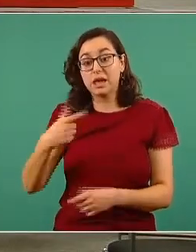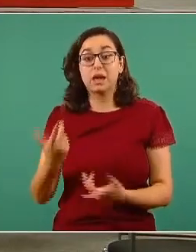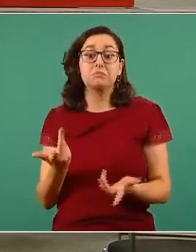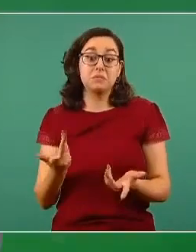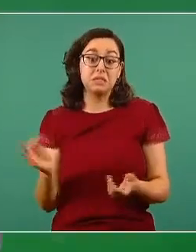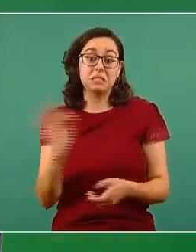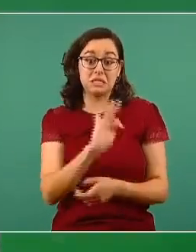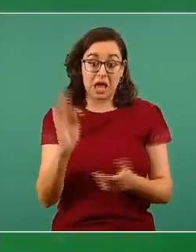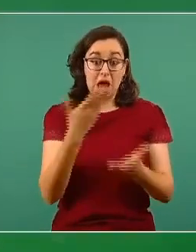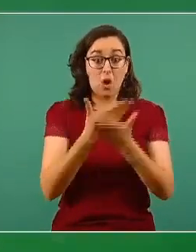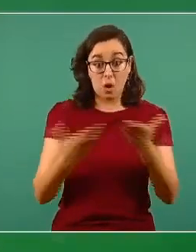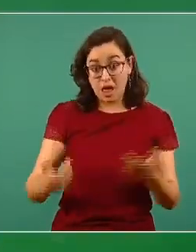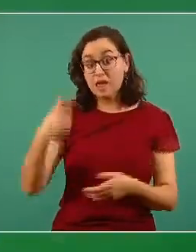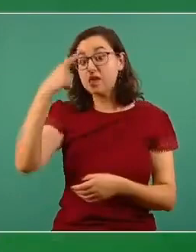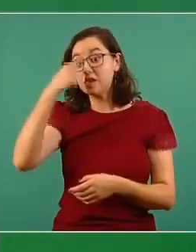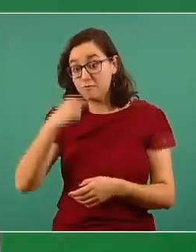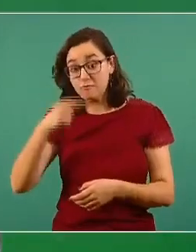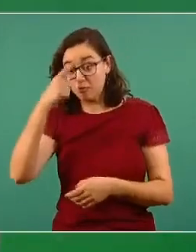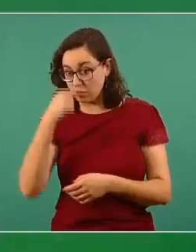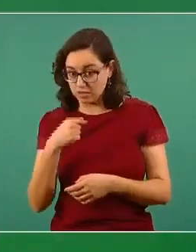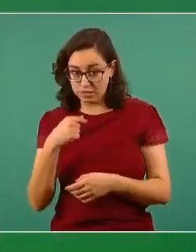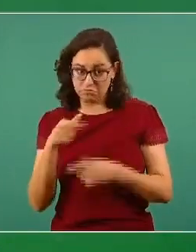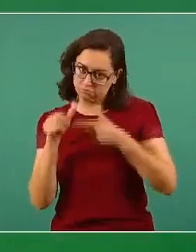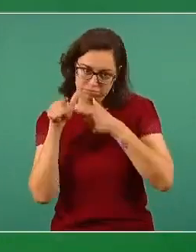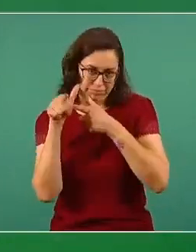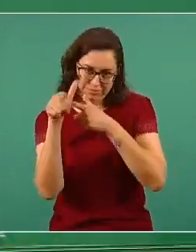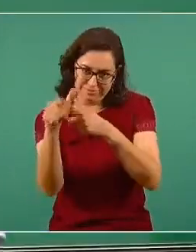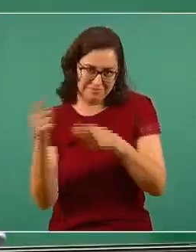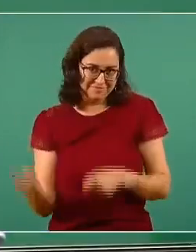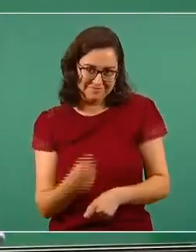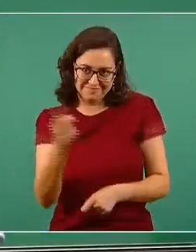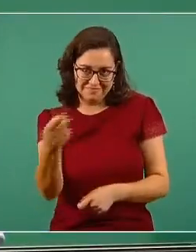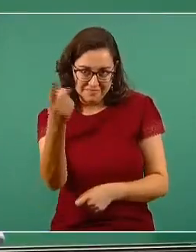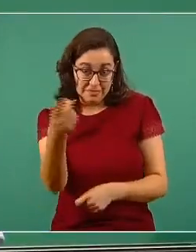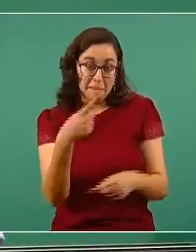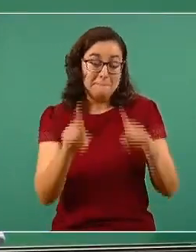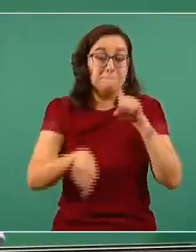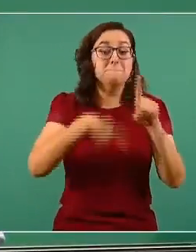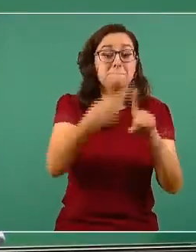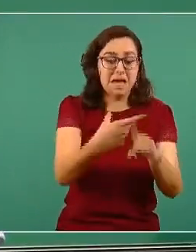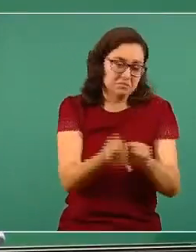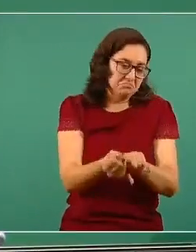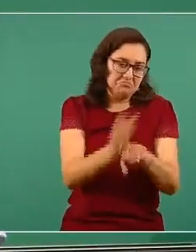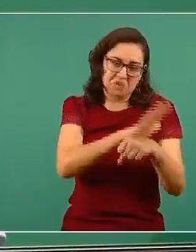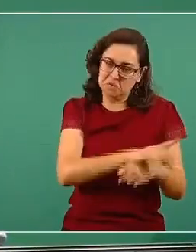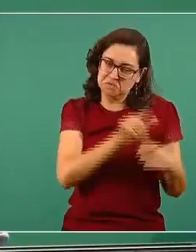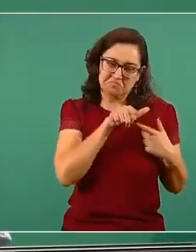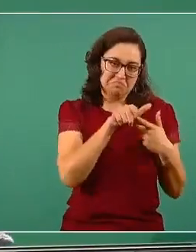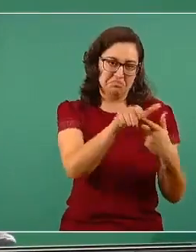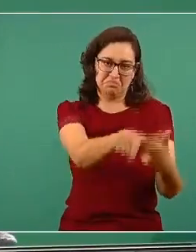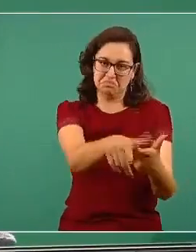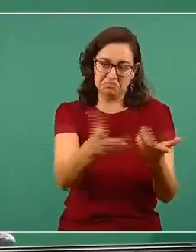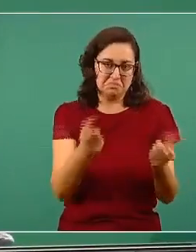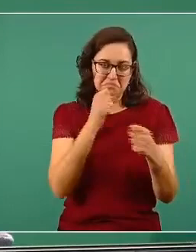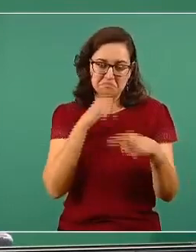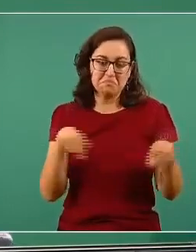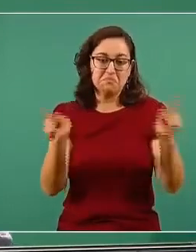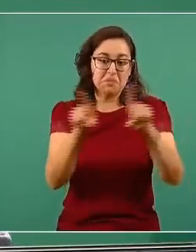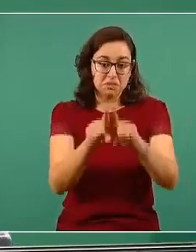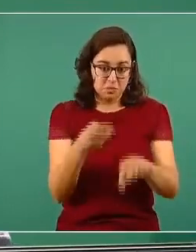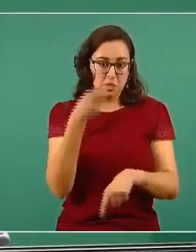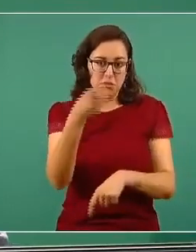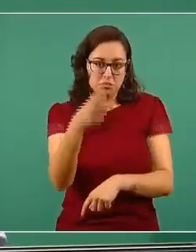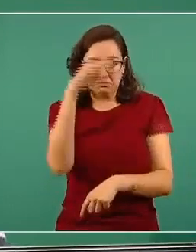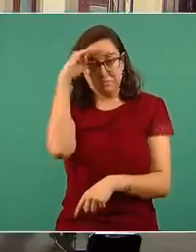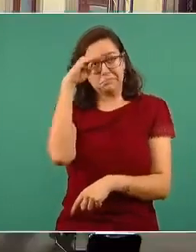influenza, que seguirá, y el COVID. Entonces, por eso es que esa es la proyección base que hasta